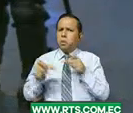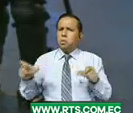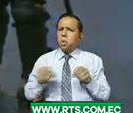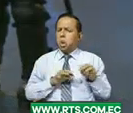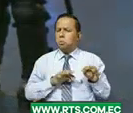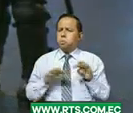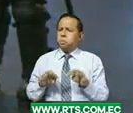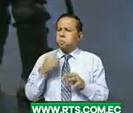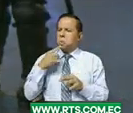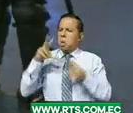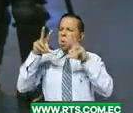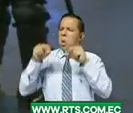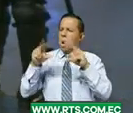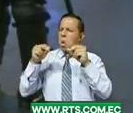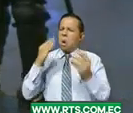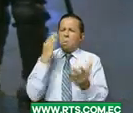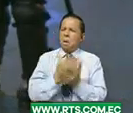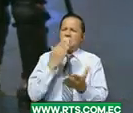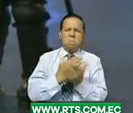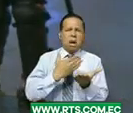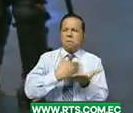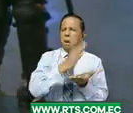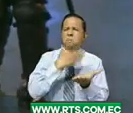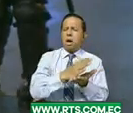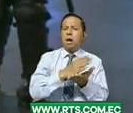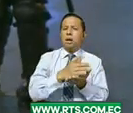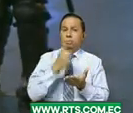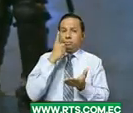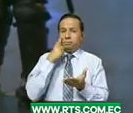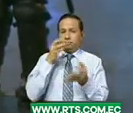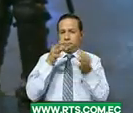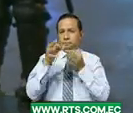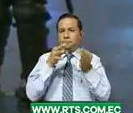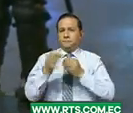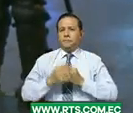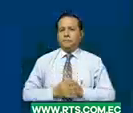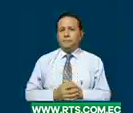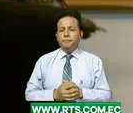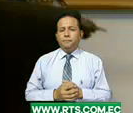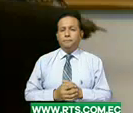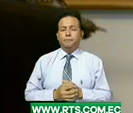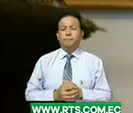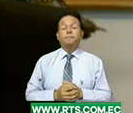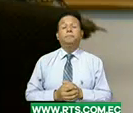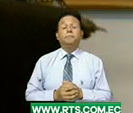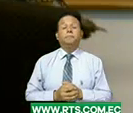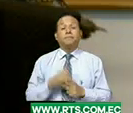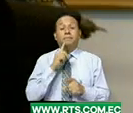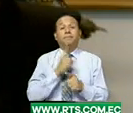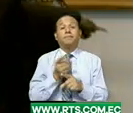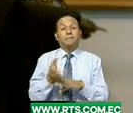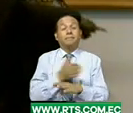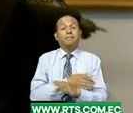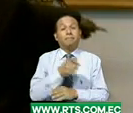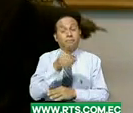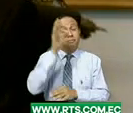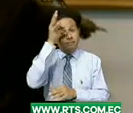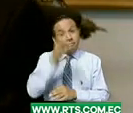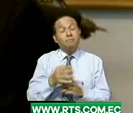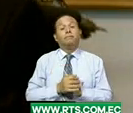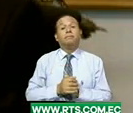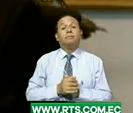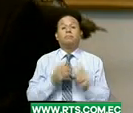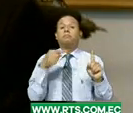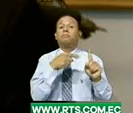del entonces burgomaestre. Nosotros les hemos preparado un reporte. Así es, tal como lo acaba de escuchar, Jorge